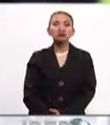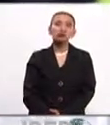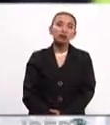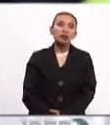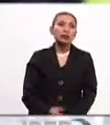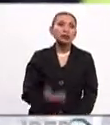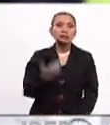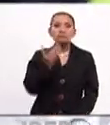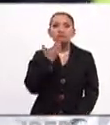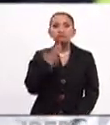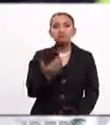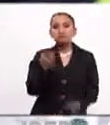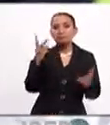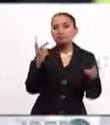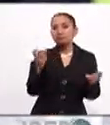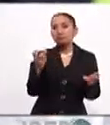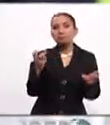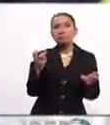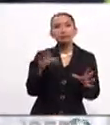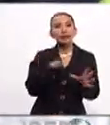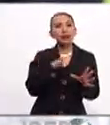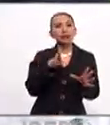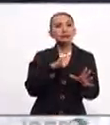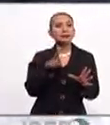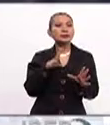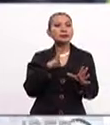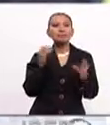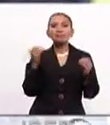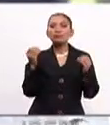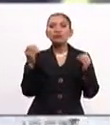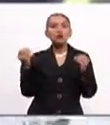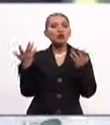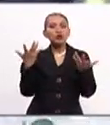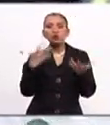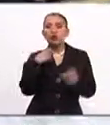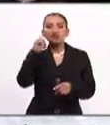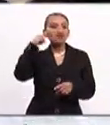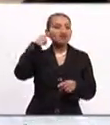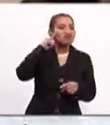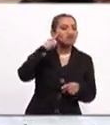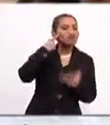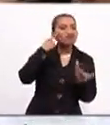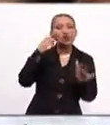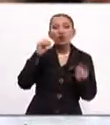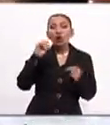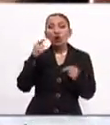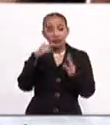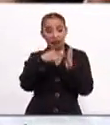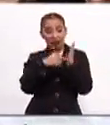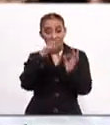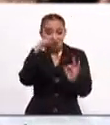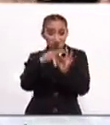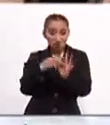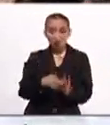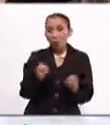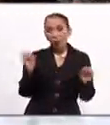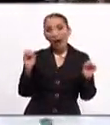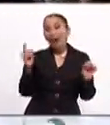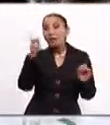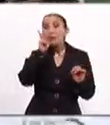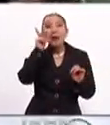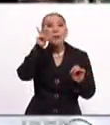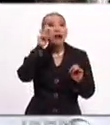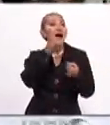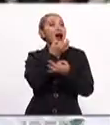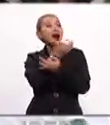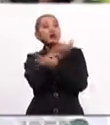Bueno, pues mira, el tema es que hay mucho descontento porque no fueron medidas concretas. El Papa no